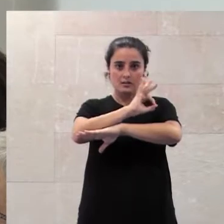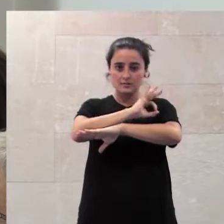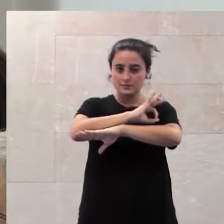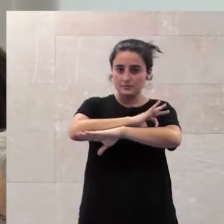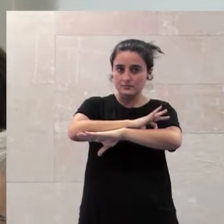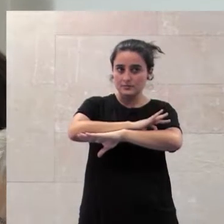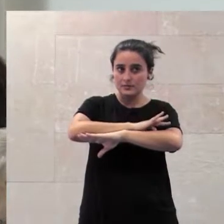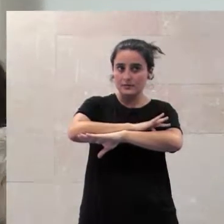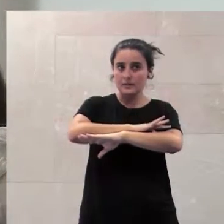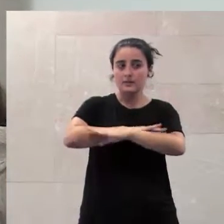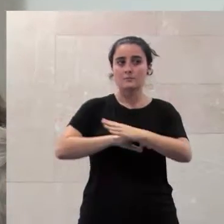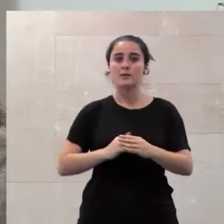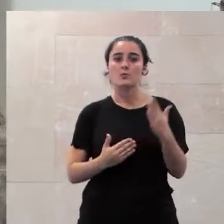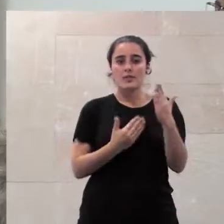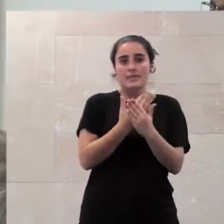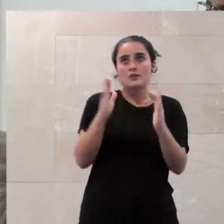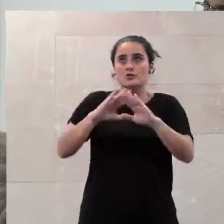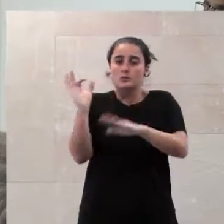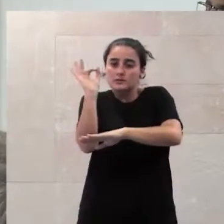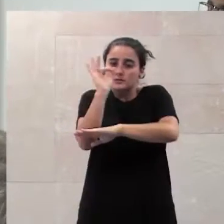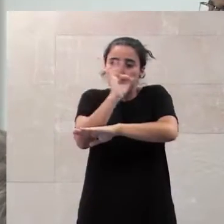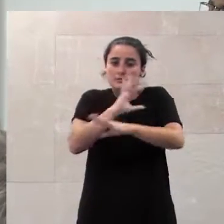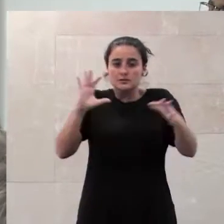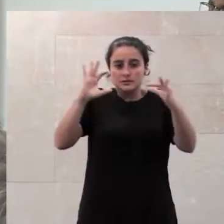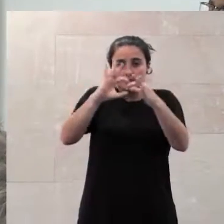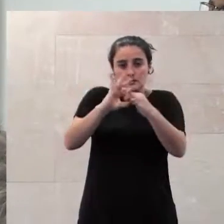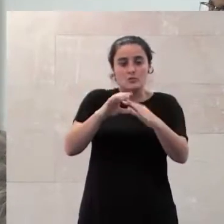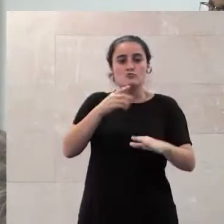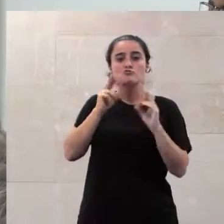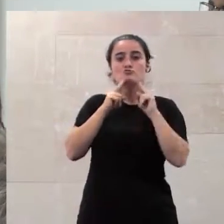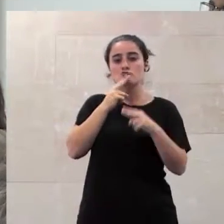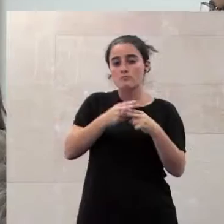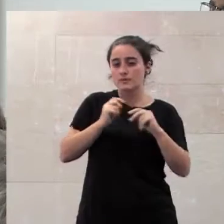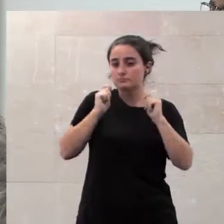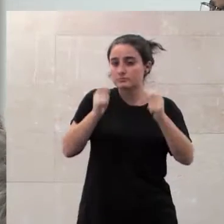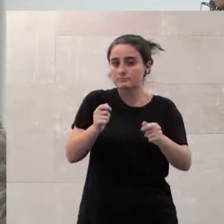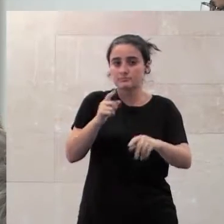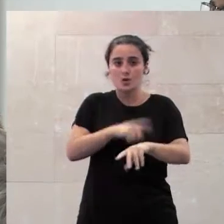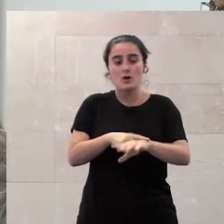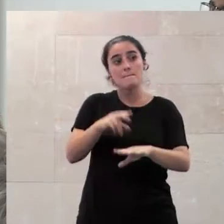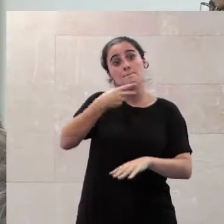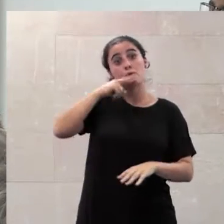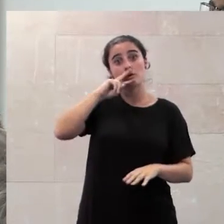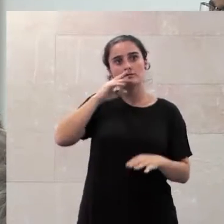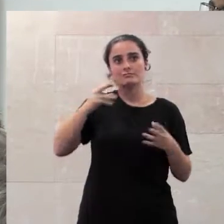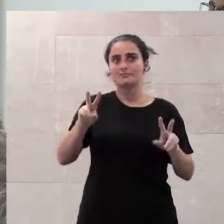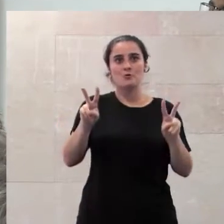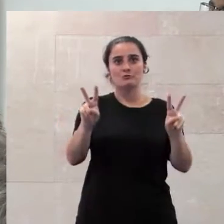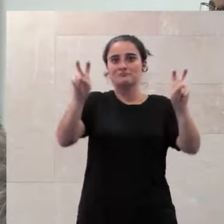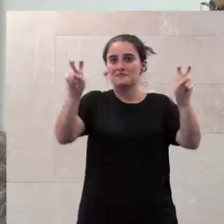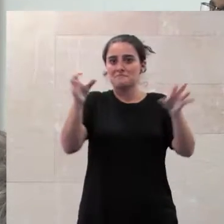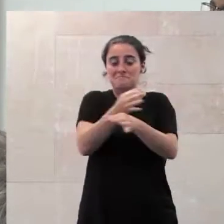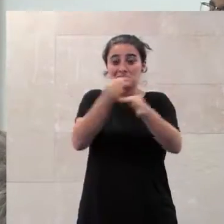se abrazan, digamos, pues se le llama la hora violeta. Así que era un título pues ideal.